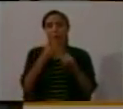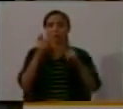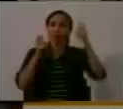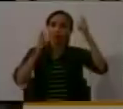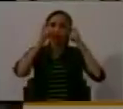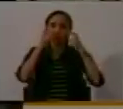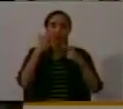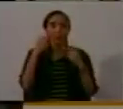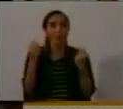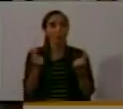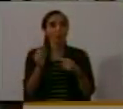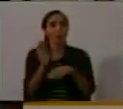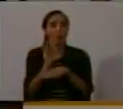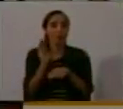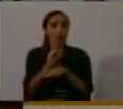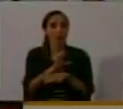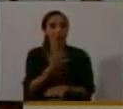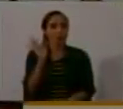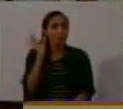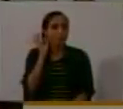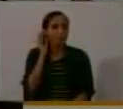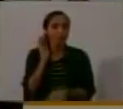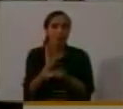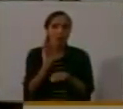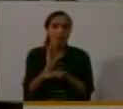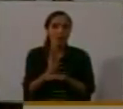¿Oíste? Te metiste con Chávez.